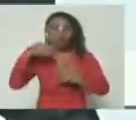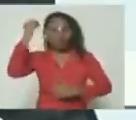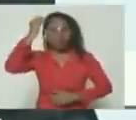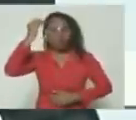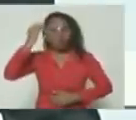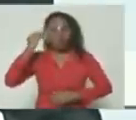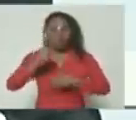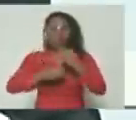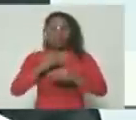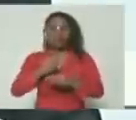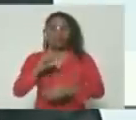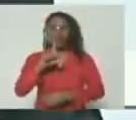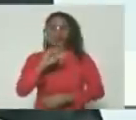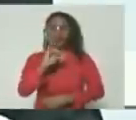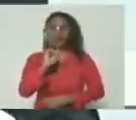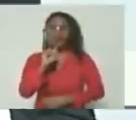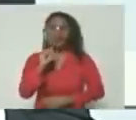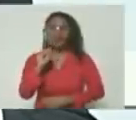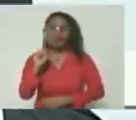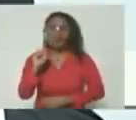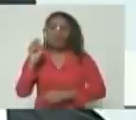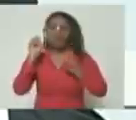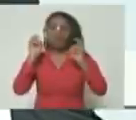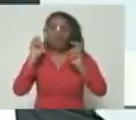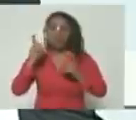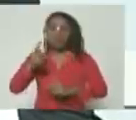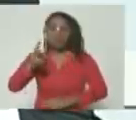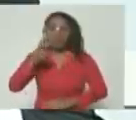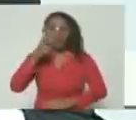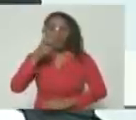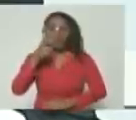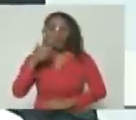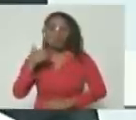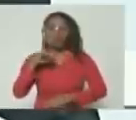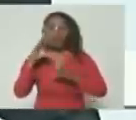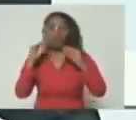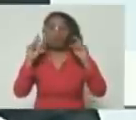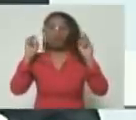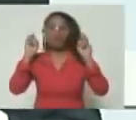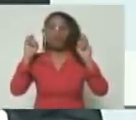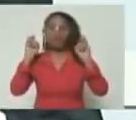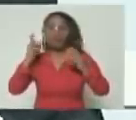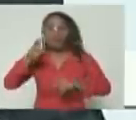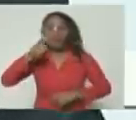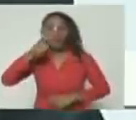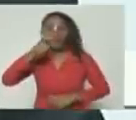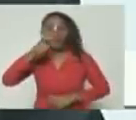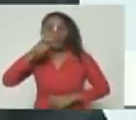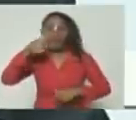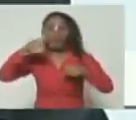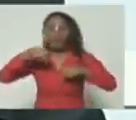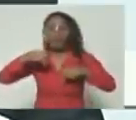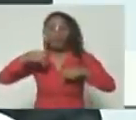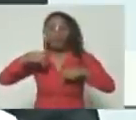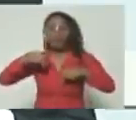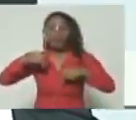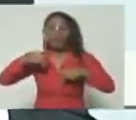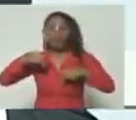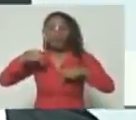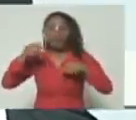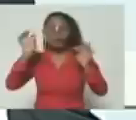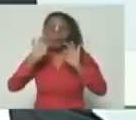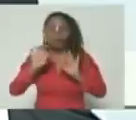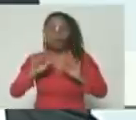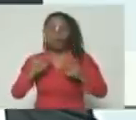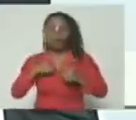Luis Augusto, el tema de la seguridad. Cuando nosotros hablamos del tema de la seguridad, desde la perspectiva que lo